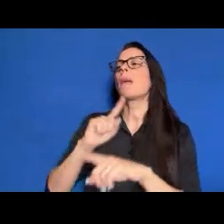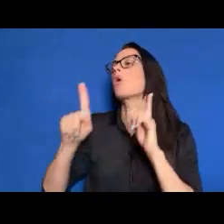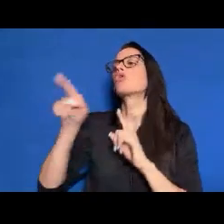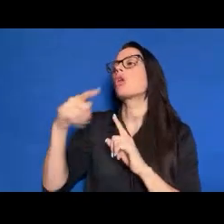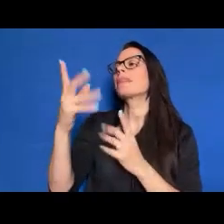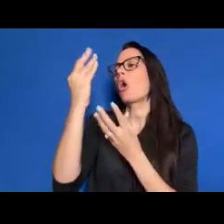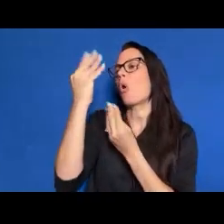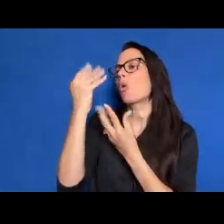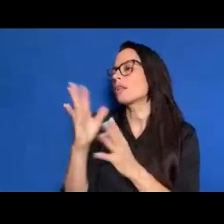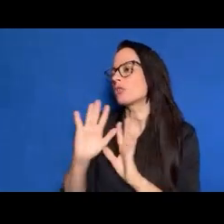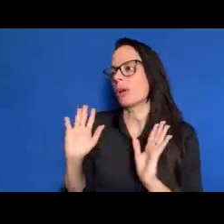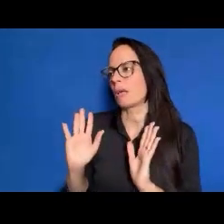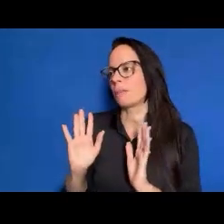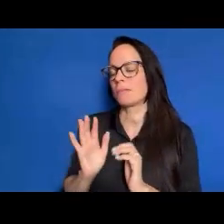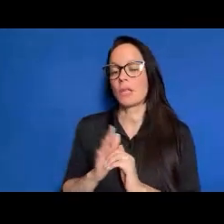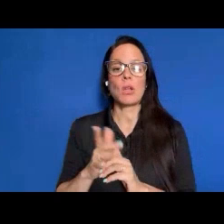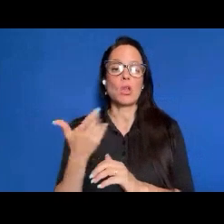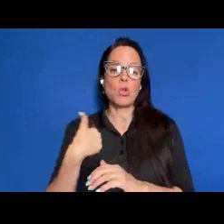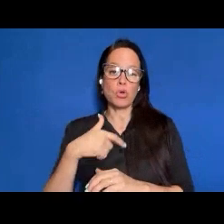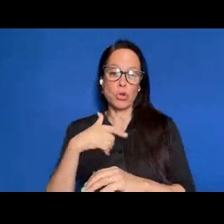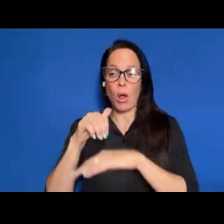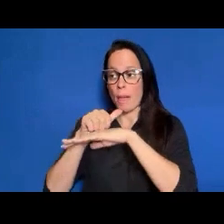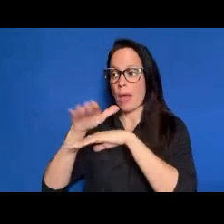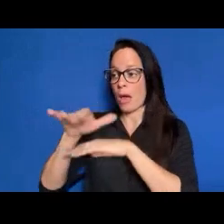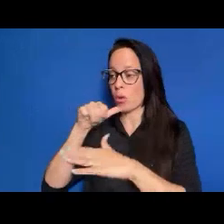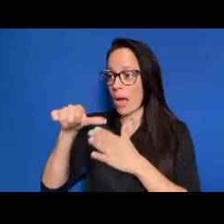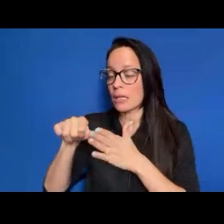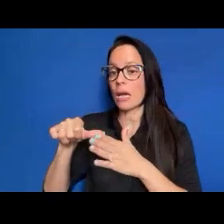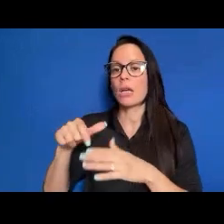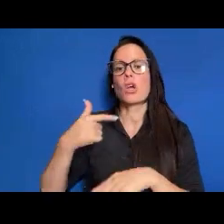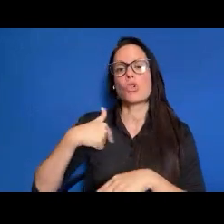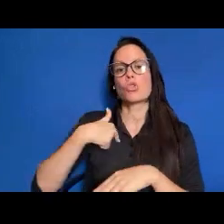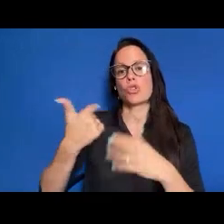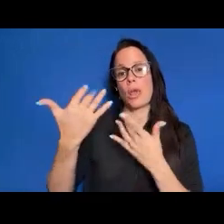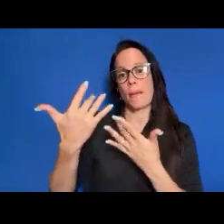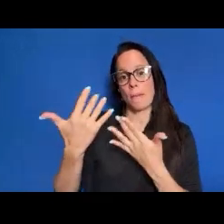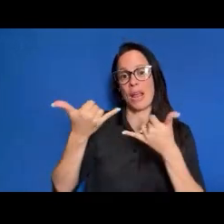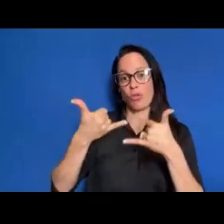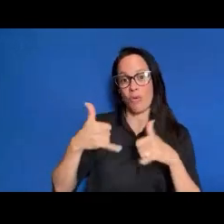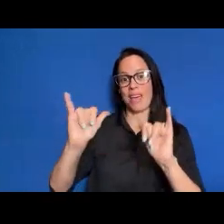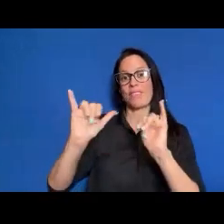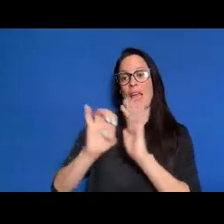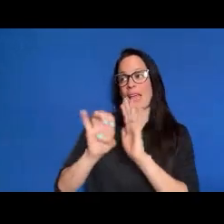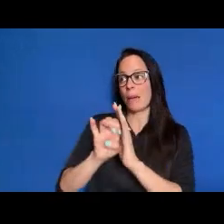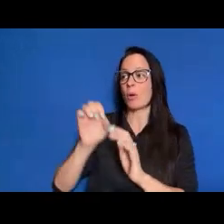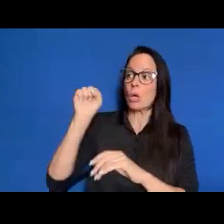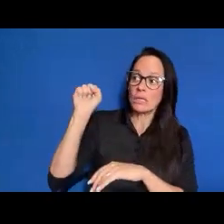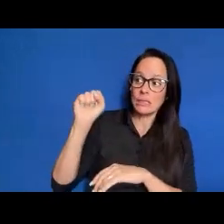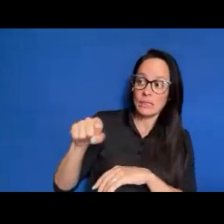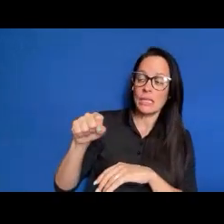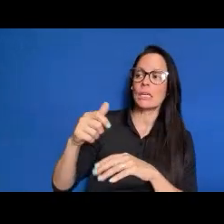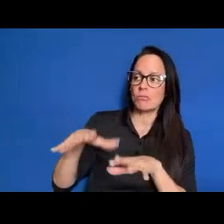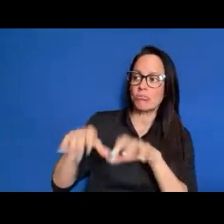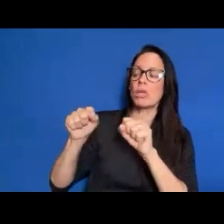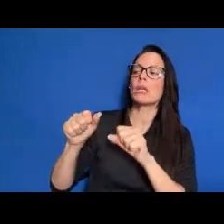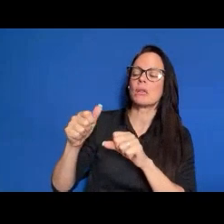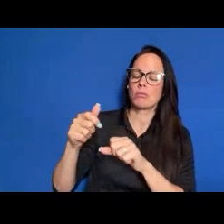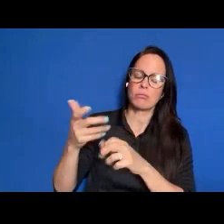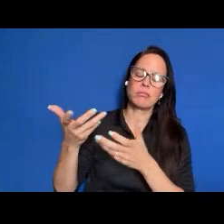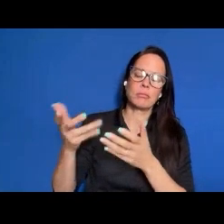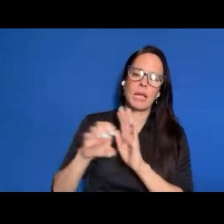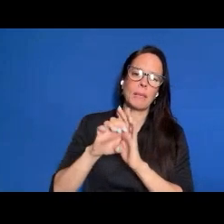y hemos enviado cartas. Estamos en espera todavía de que nos digan, sí, vamos a reunirlos y ustedes presentan qué están haciendo. Ser una especie